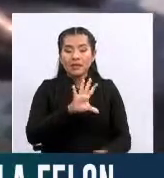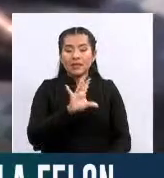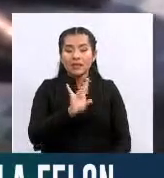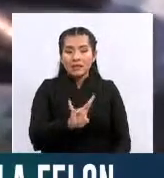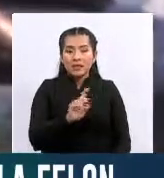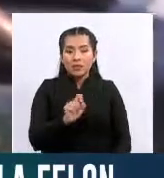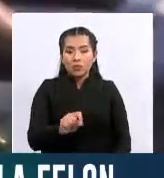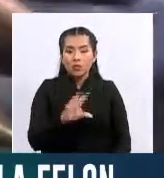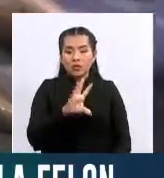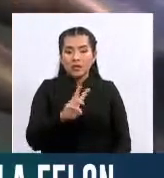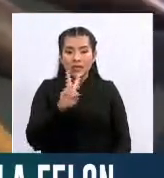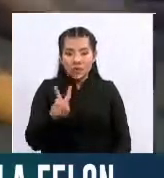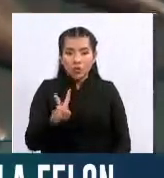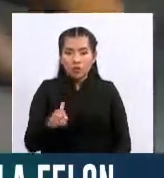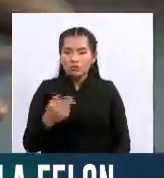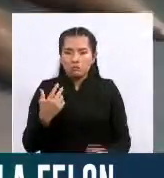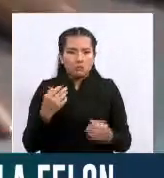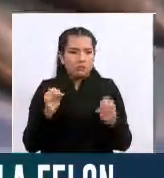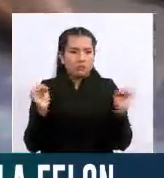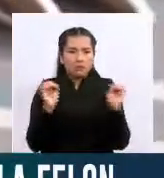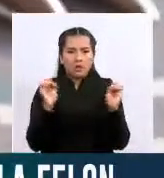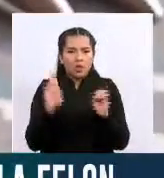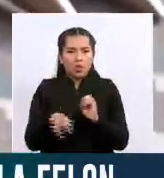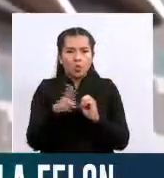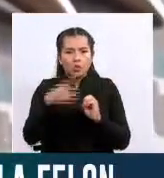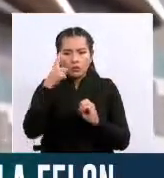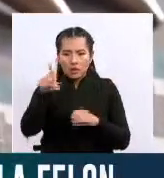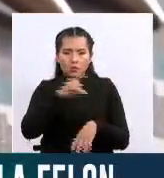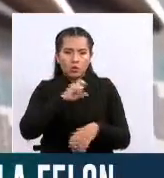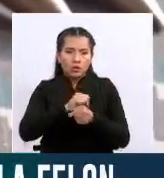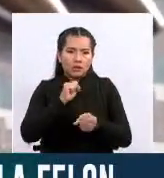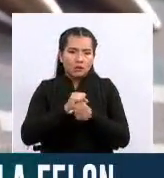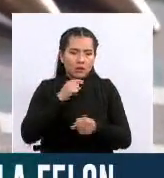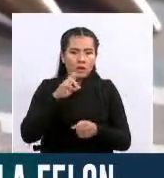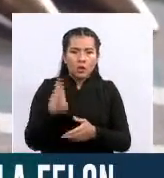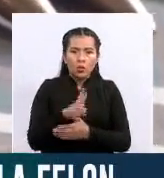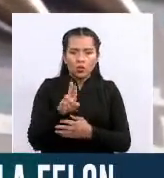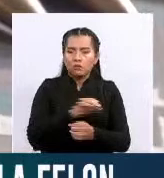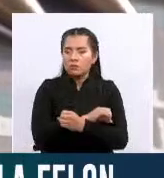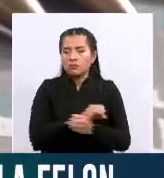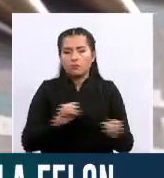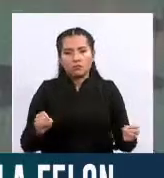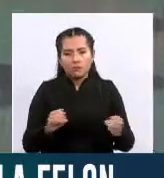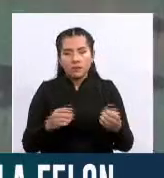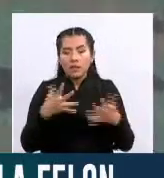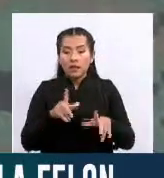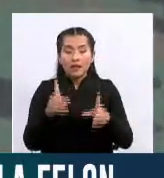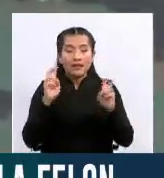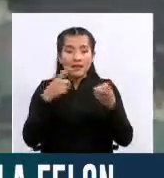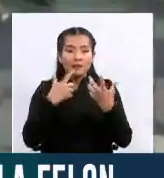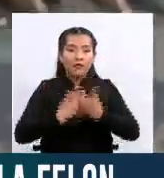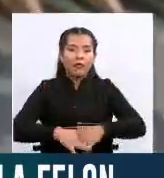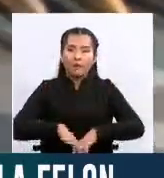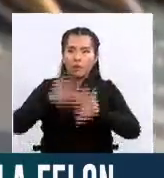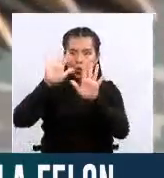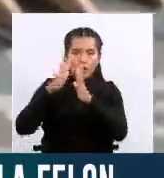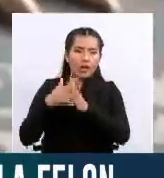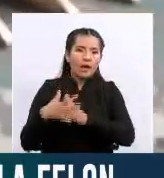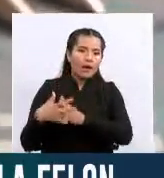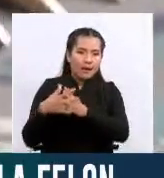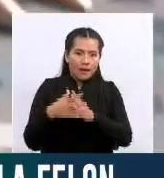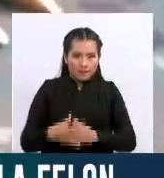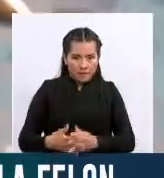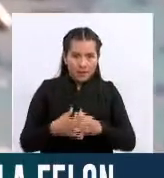7.62 ya no se utiliza en ningún tipo de operaciones policiales, puesto que además que son de fabricación americana y